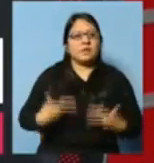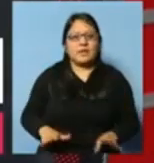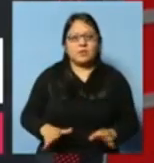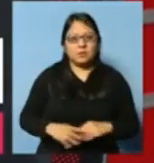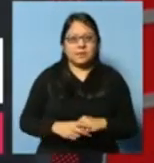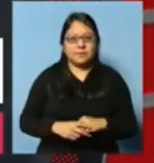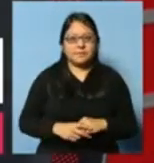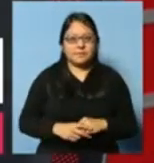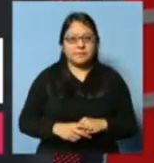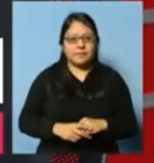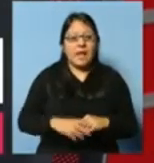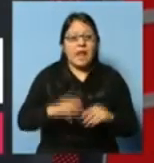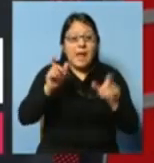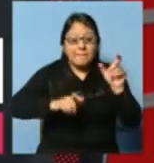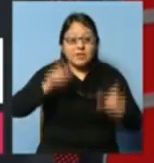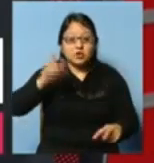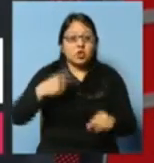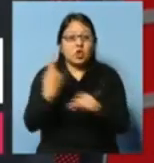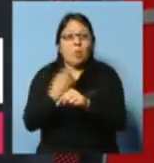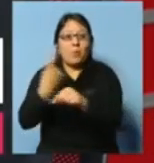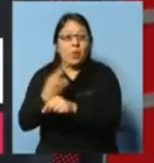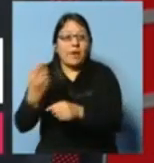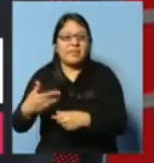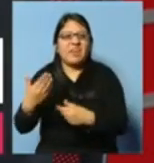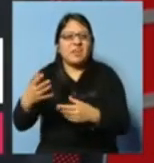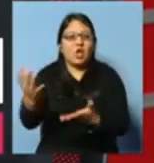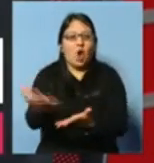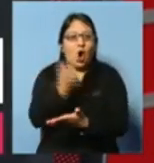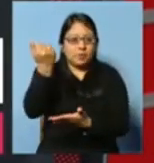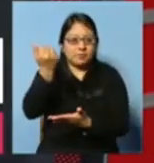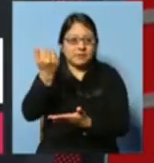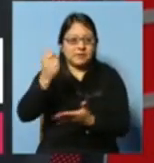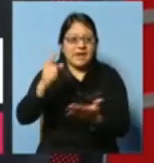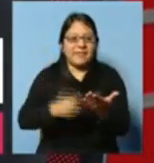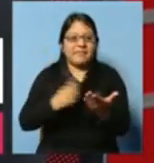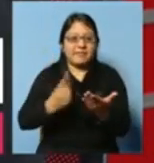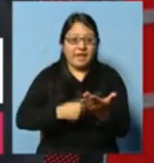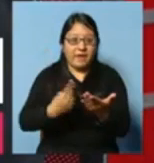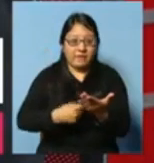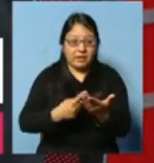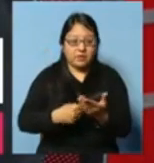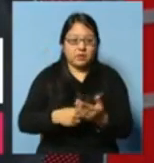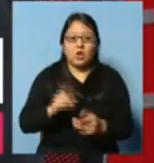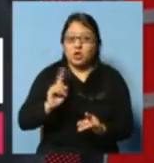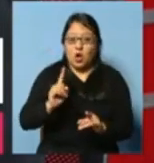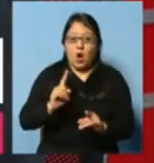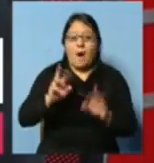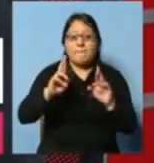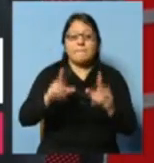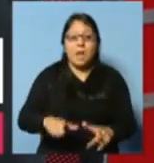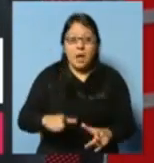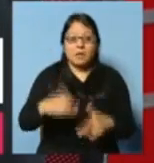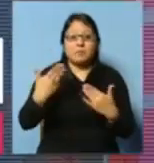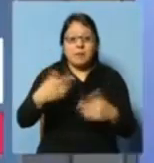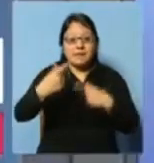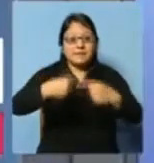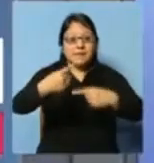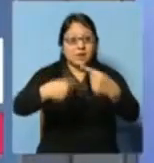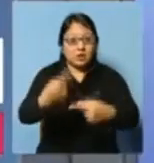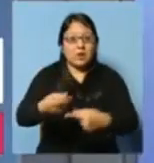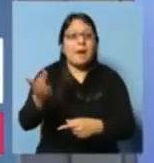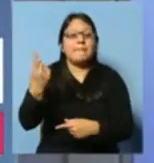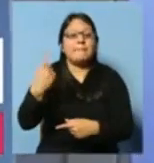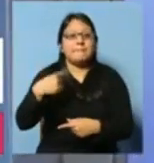gente que no está llegando va a poder llegar a su tablet en los próximos meses el programa va a continuar pero este programa además es